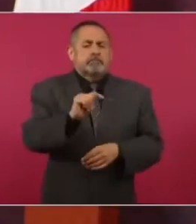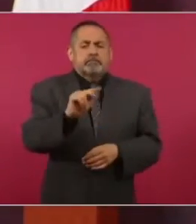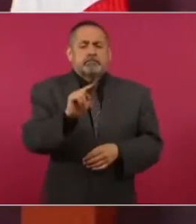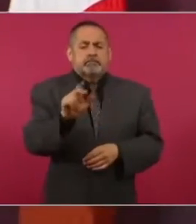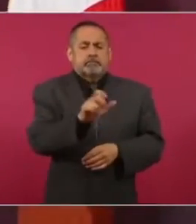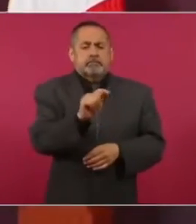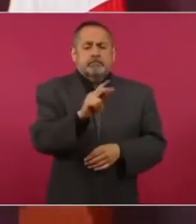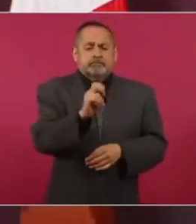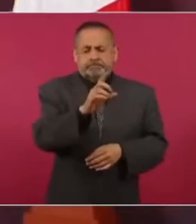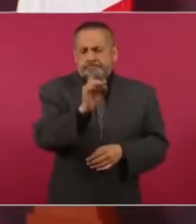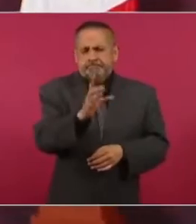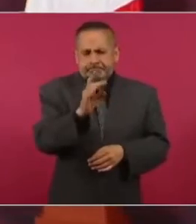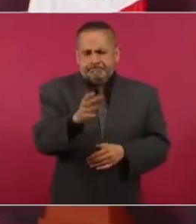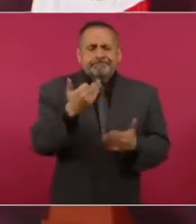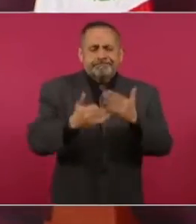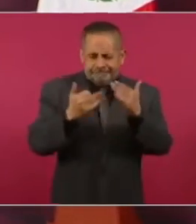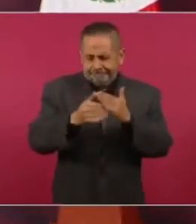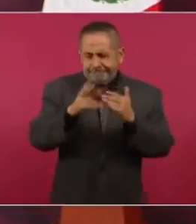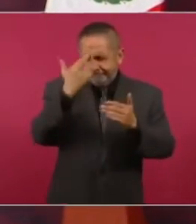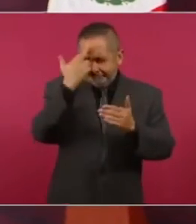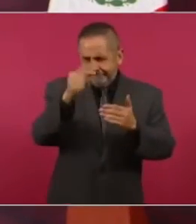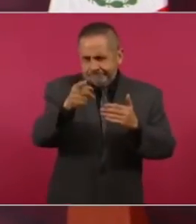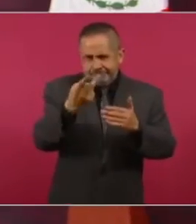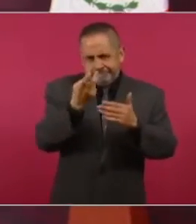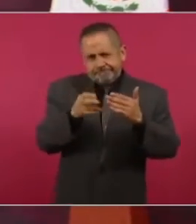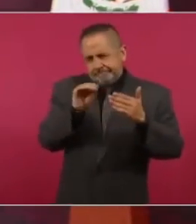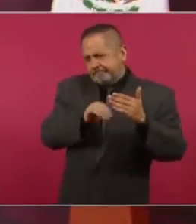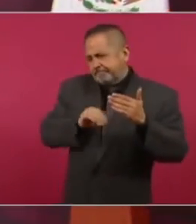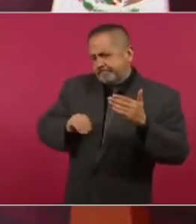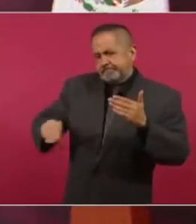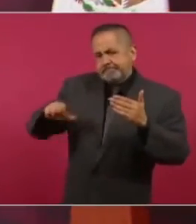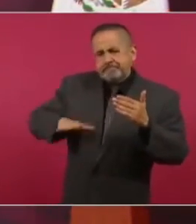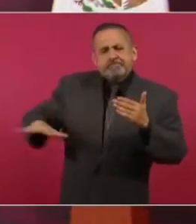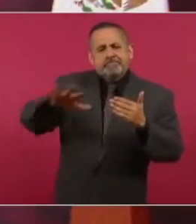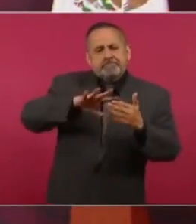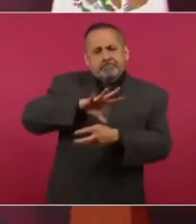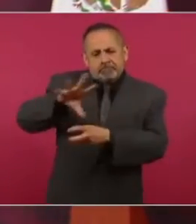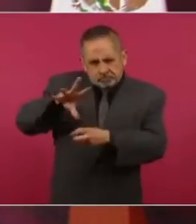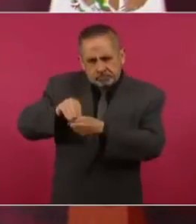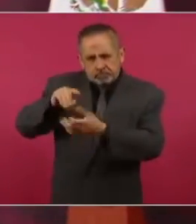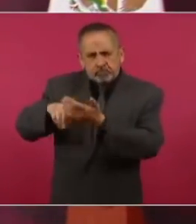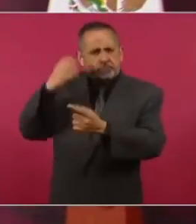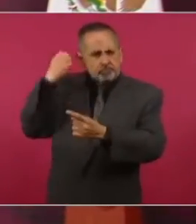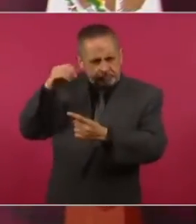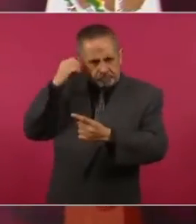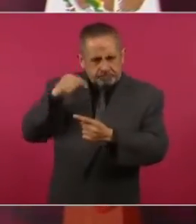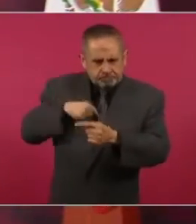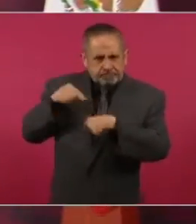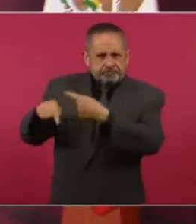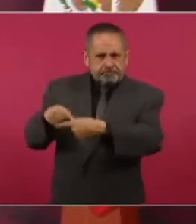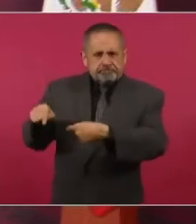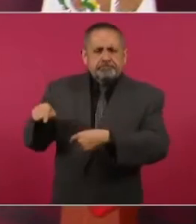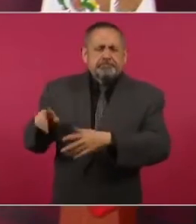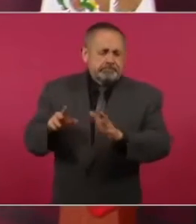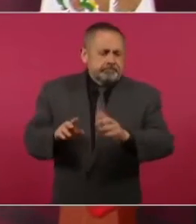pero me falta recorrer todas las regiones de Oaxaca, voy a estar por